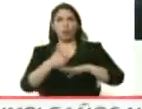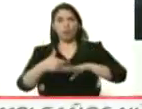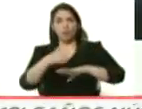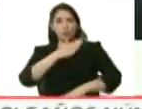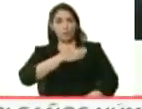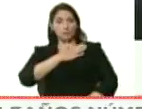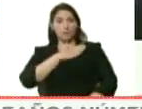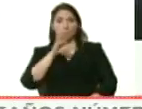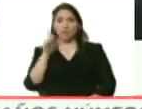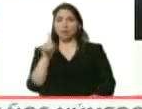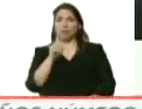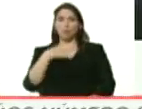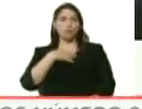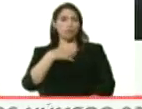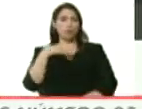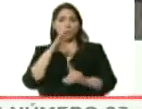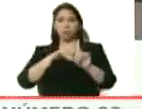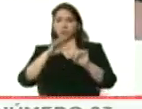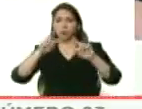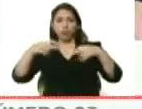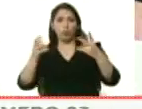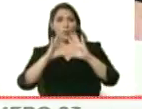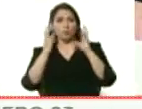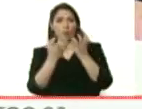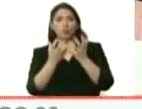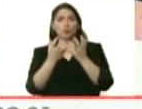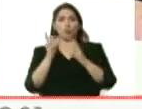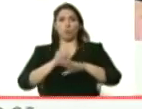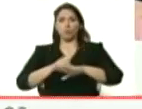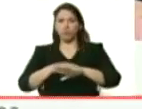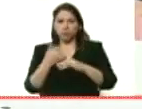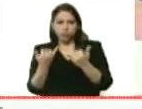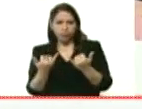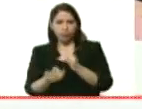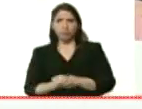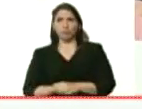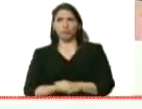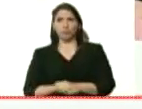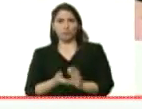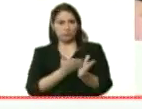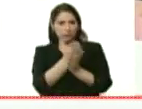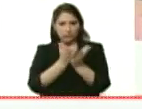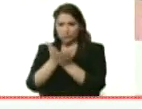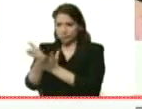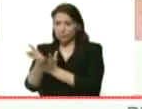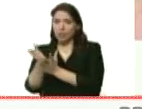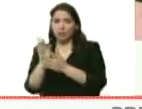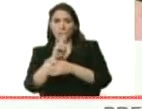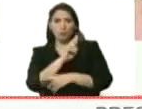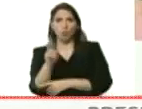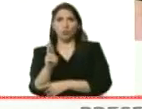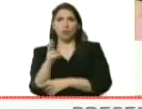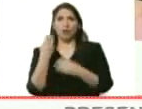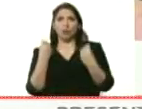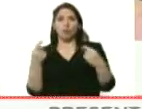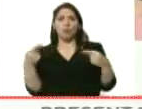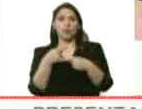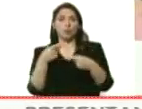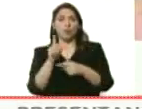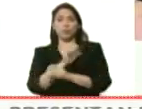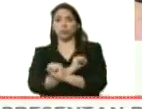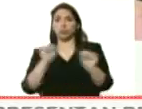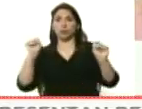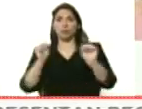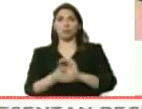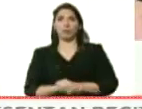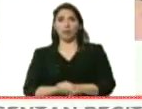no puedo persuadirme que el nuevo mundo sea por el momento regido por una república. Como es imposible,